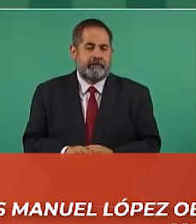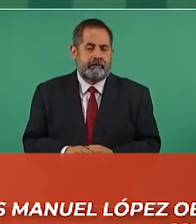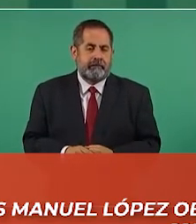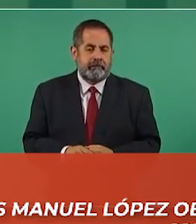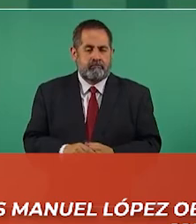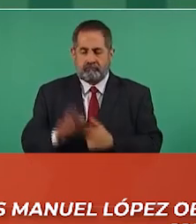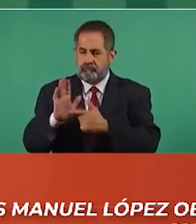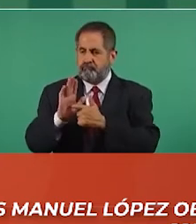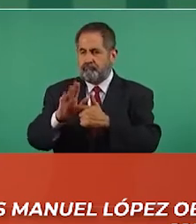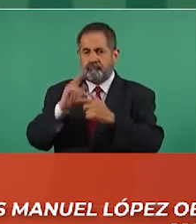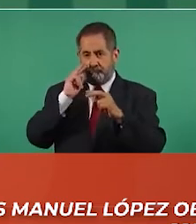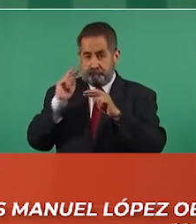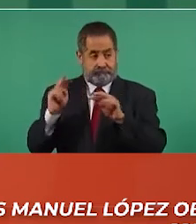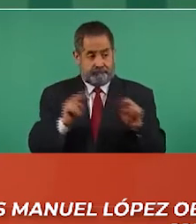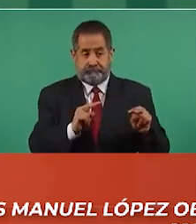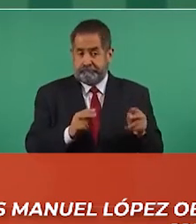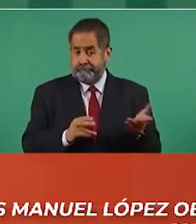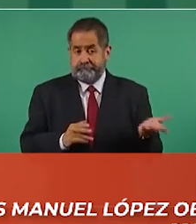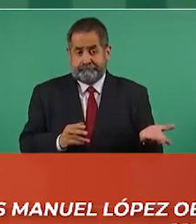exponiendo